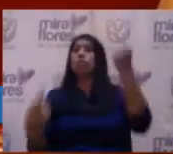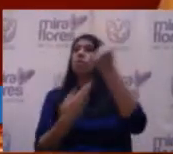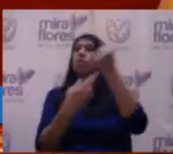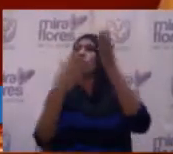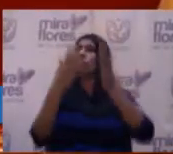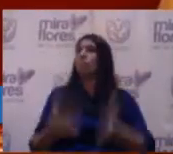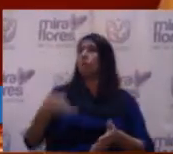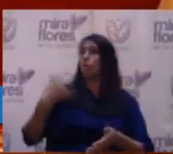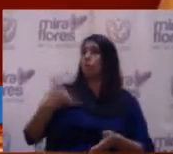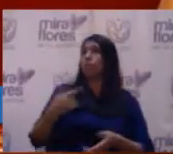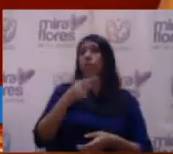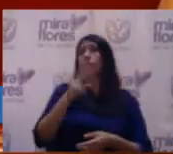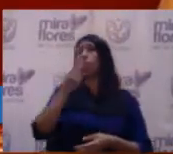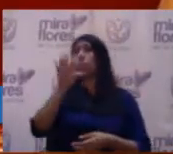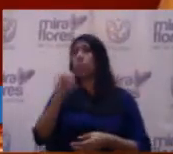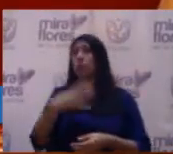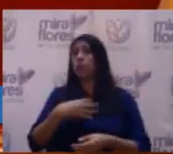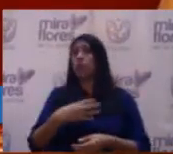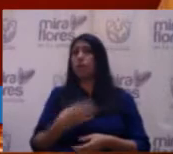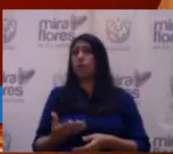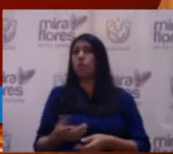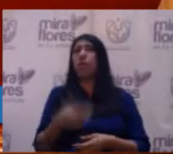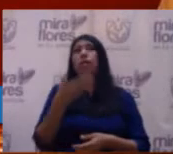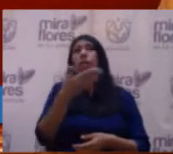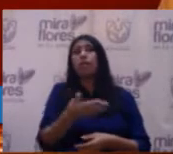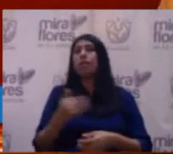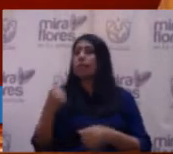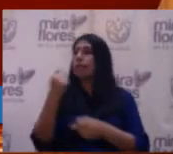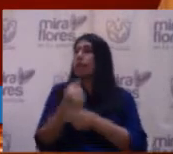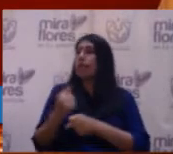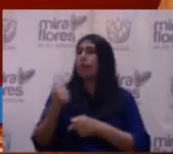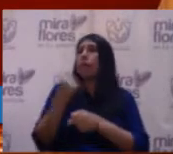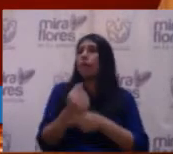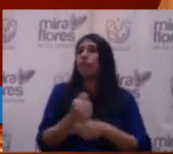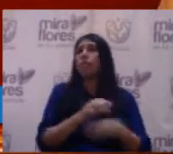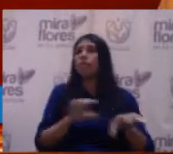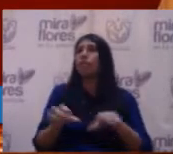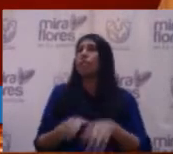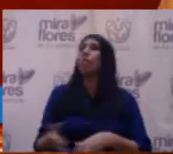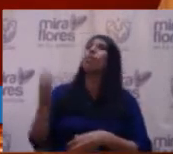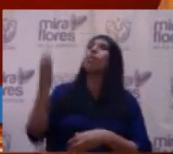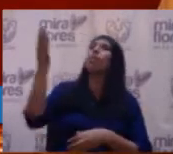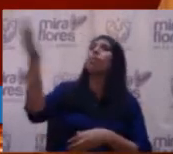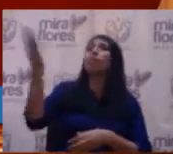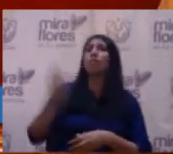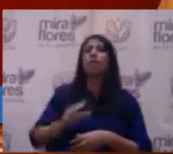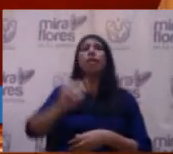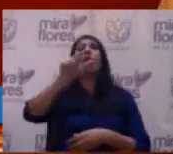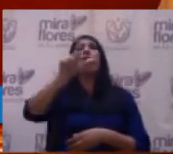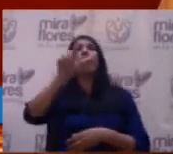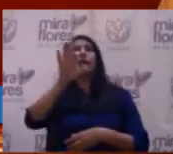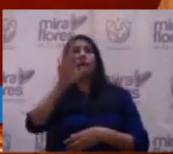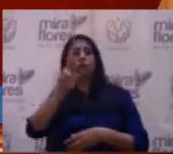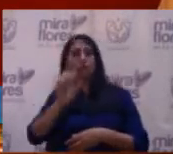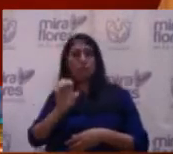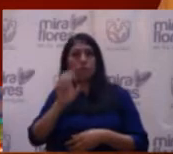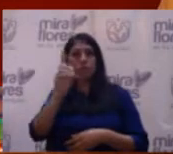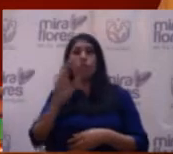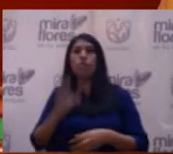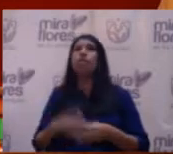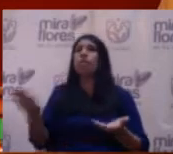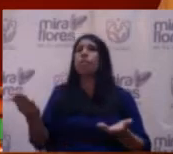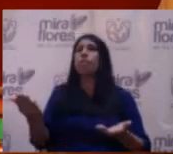tiene apenas 20 años y que, producto del trabajo que se viene haciendo, al igual que Alfredo Lee, estamos abriendo